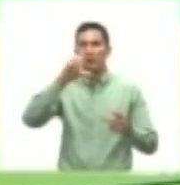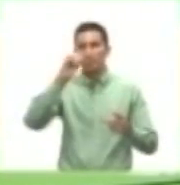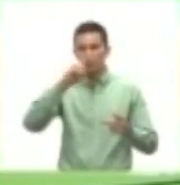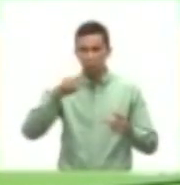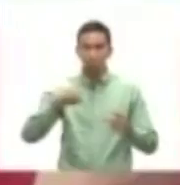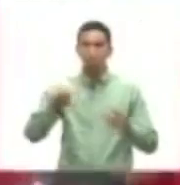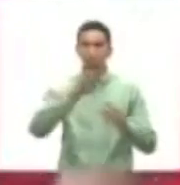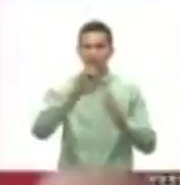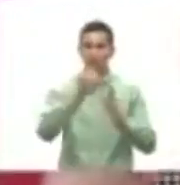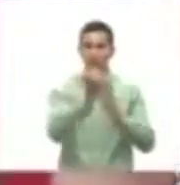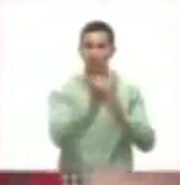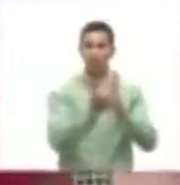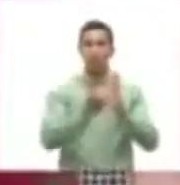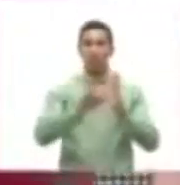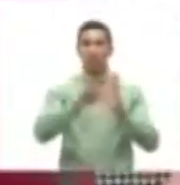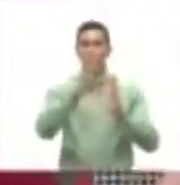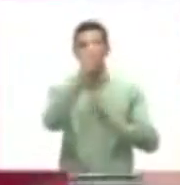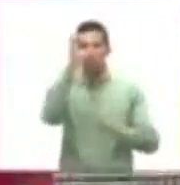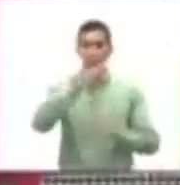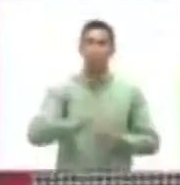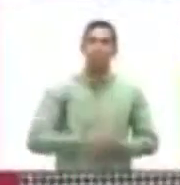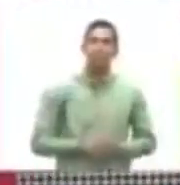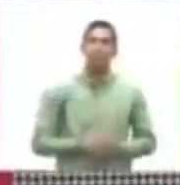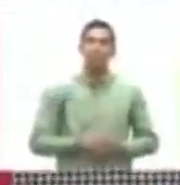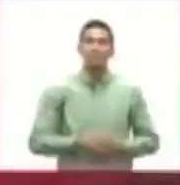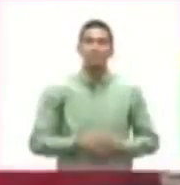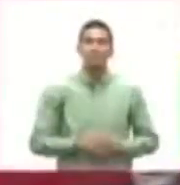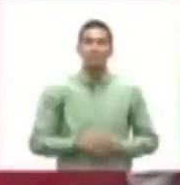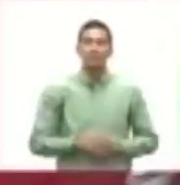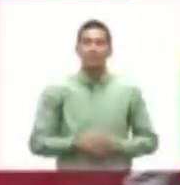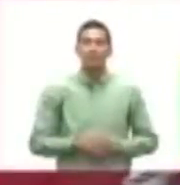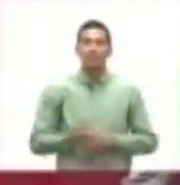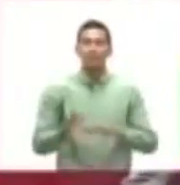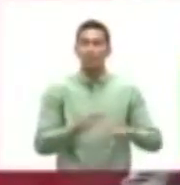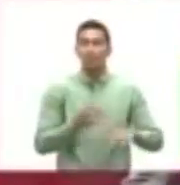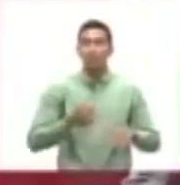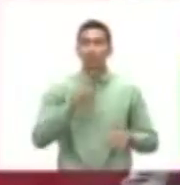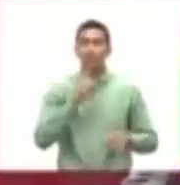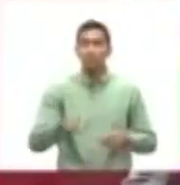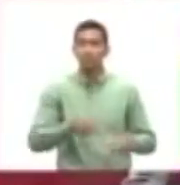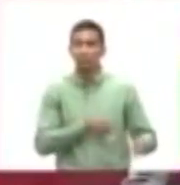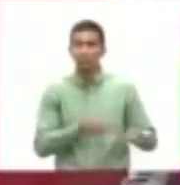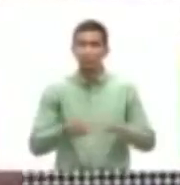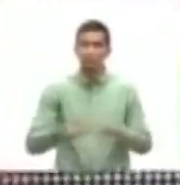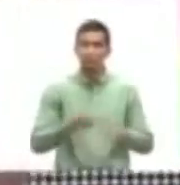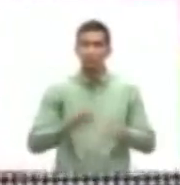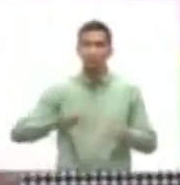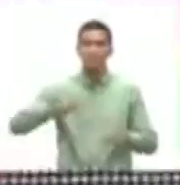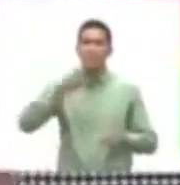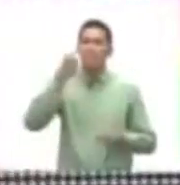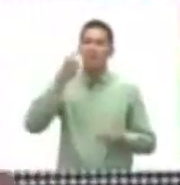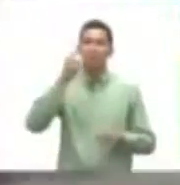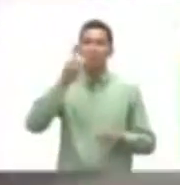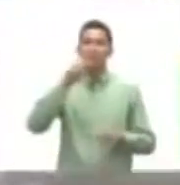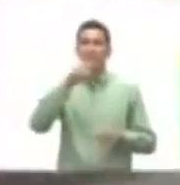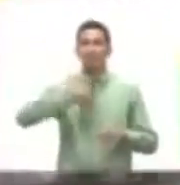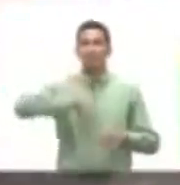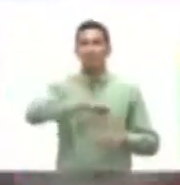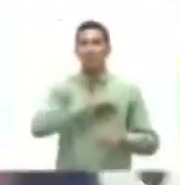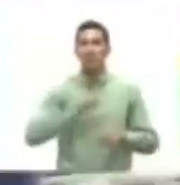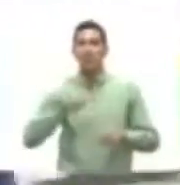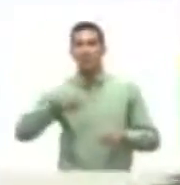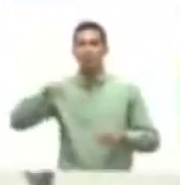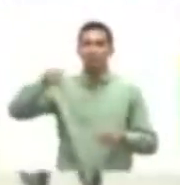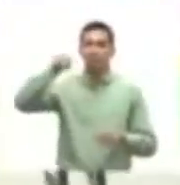continuación. El corredor colombiano Darwin Atapuma conservó el maillot rojo de líder de la Vuelta a España tras finalizar la etapa séptima en la